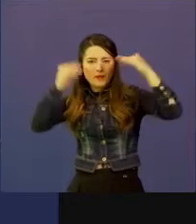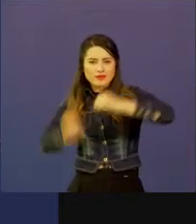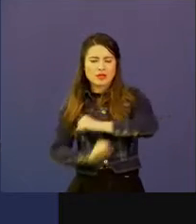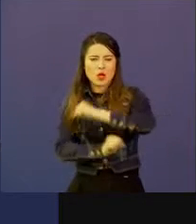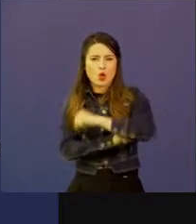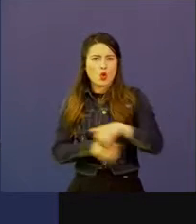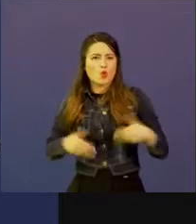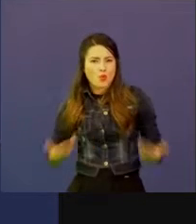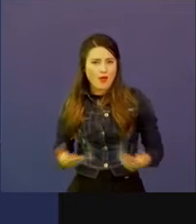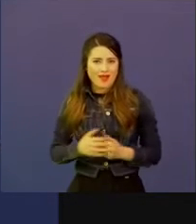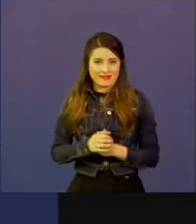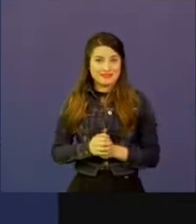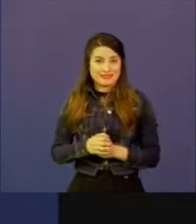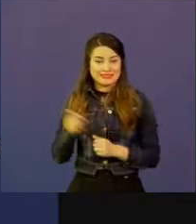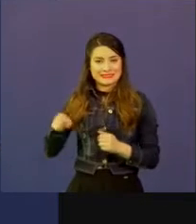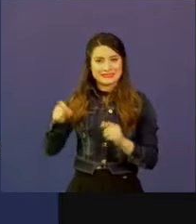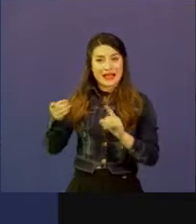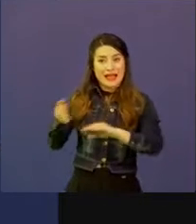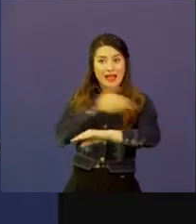estudiantes.